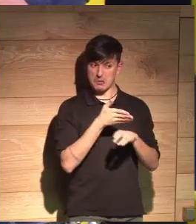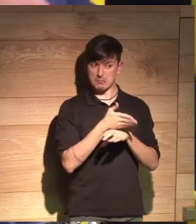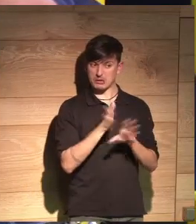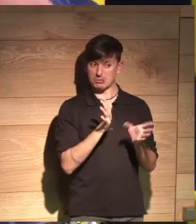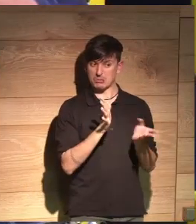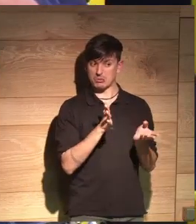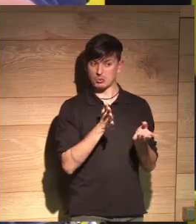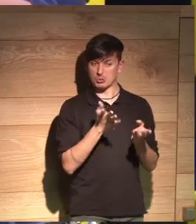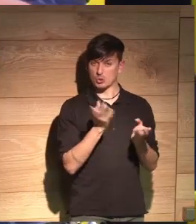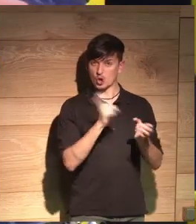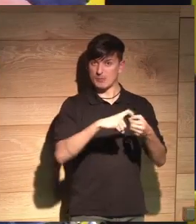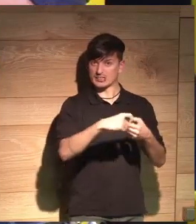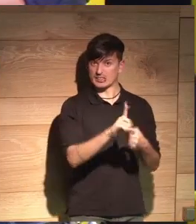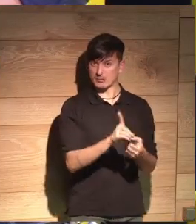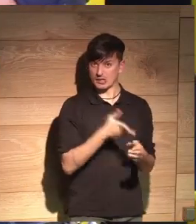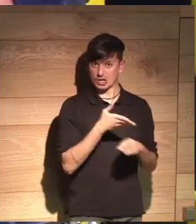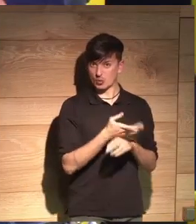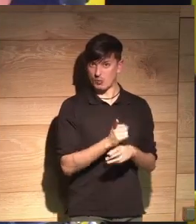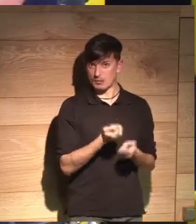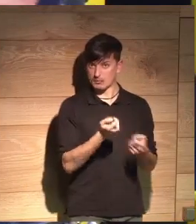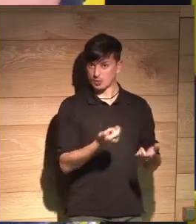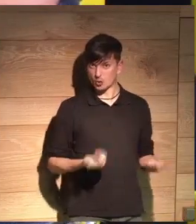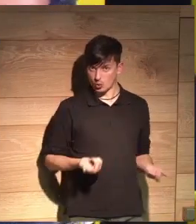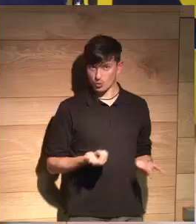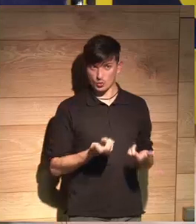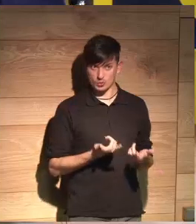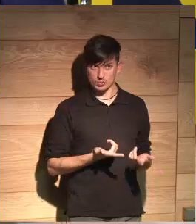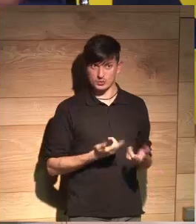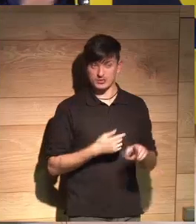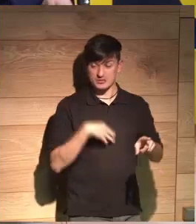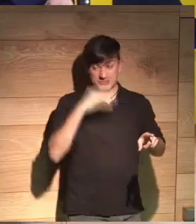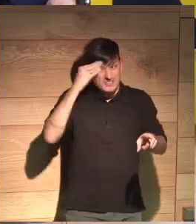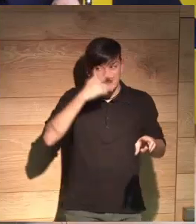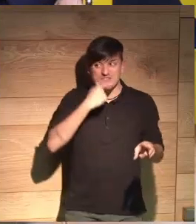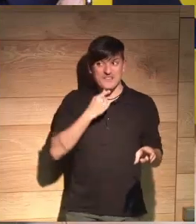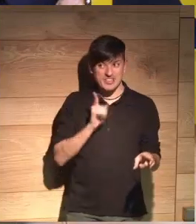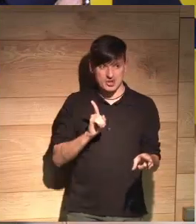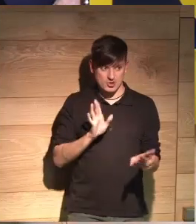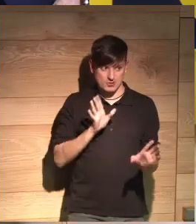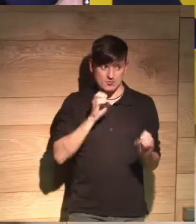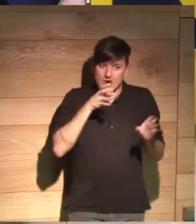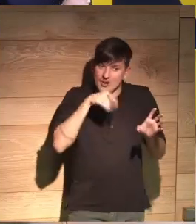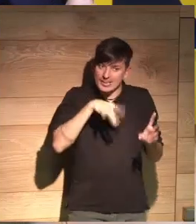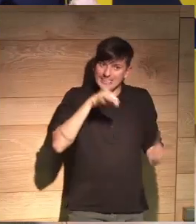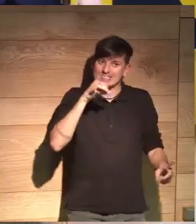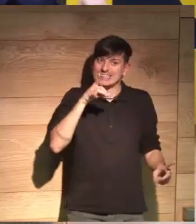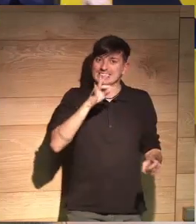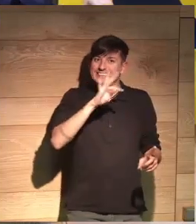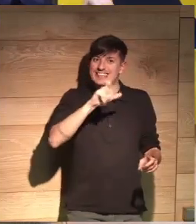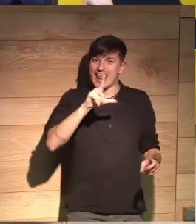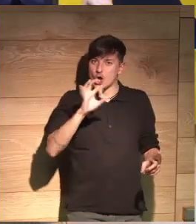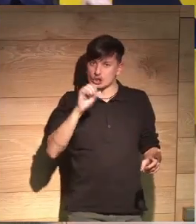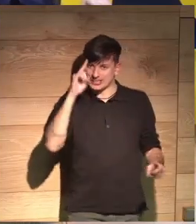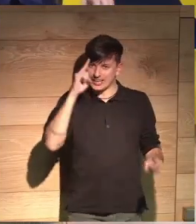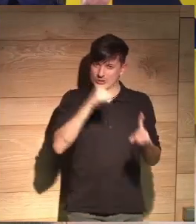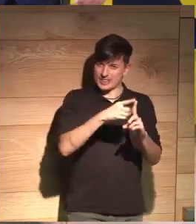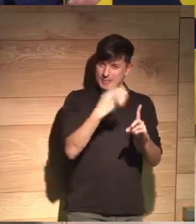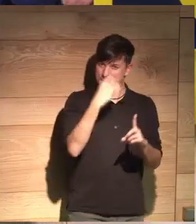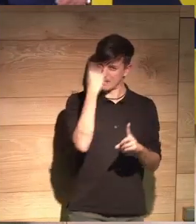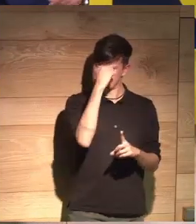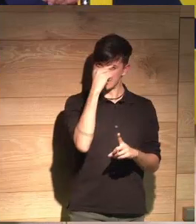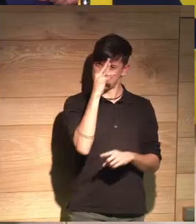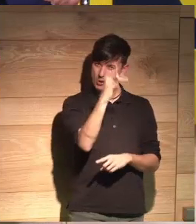eso si lo sucio va a ser fácil pero estamos entre los lados la simple ismo pero optimista muy bien